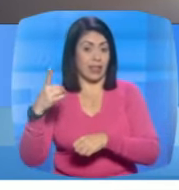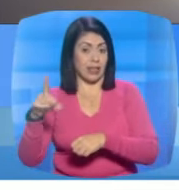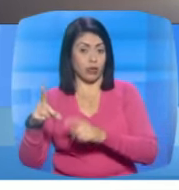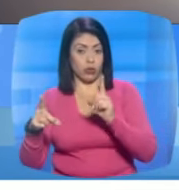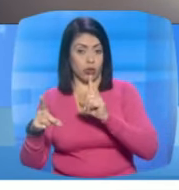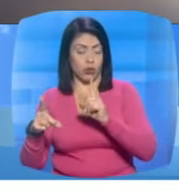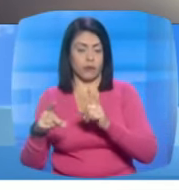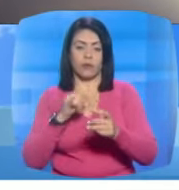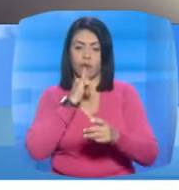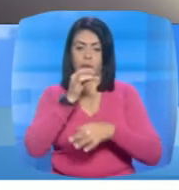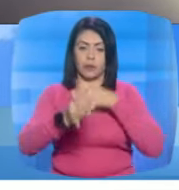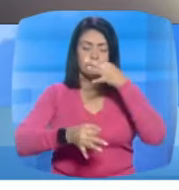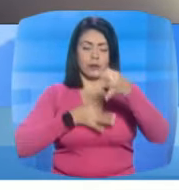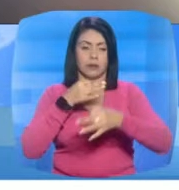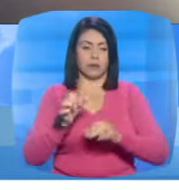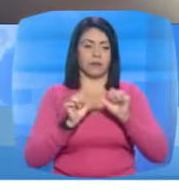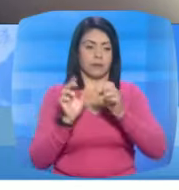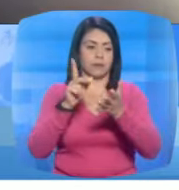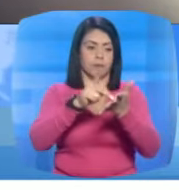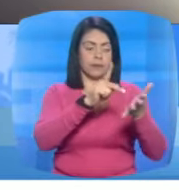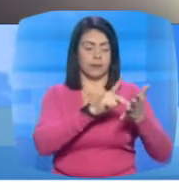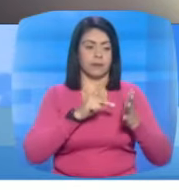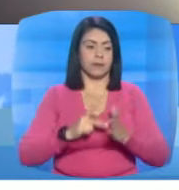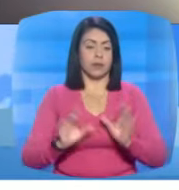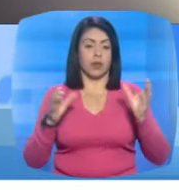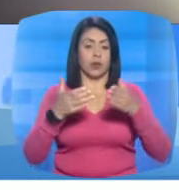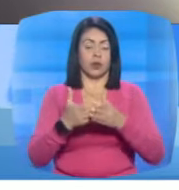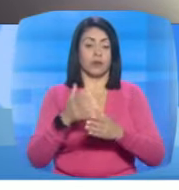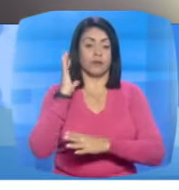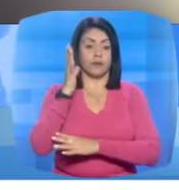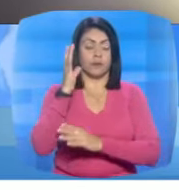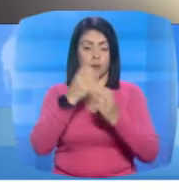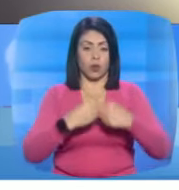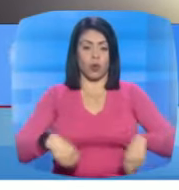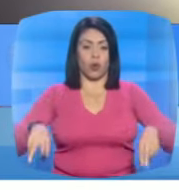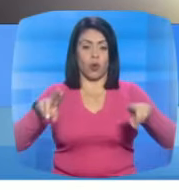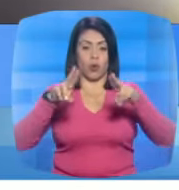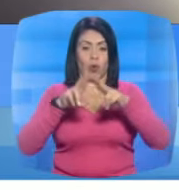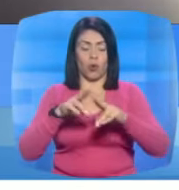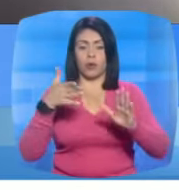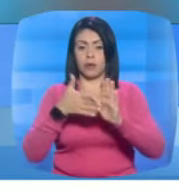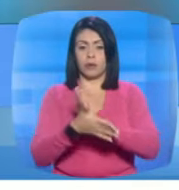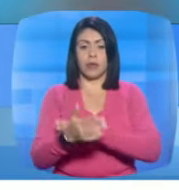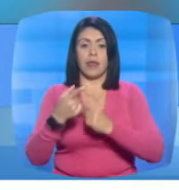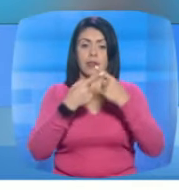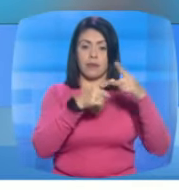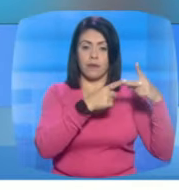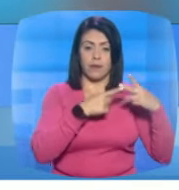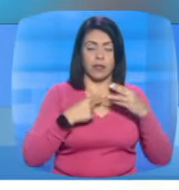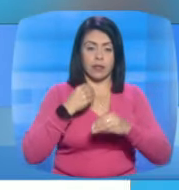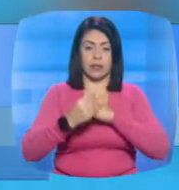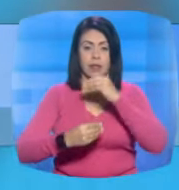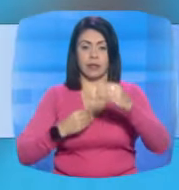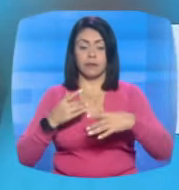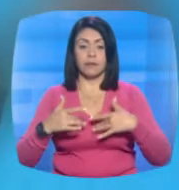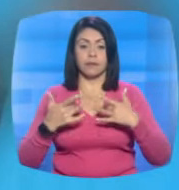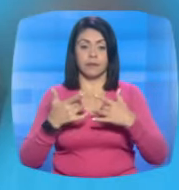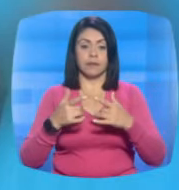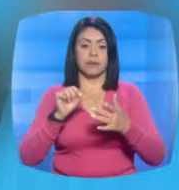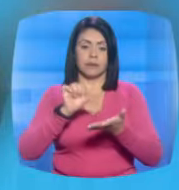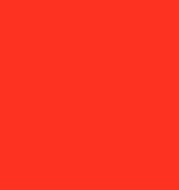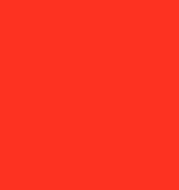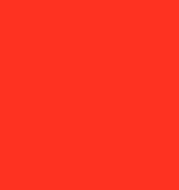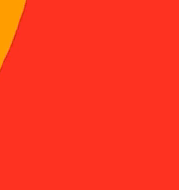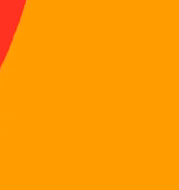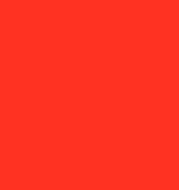Estas declaraciones fueron dadas durante su intervención en la Conferencia de las Naciones Unidas sobre Biodiversidad que se lleva a cabo en Cali.